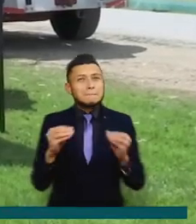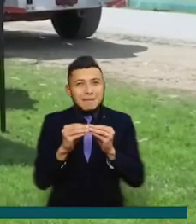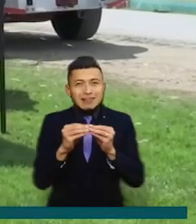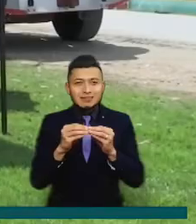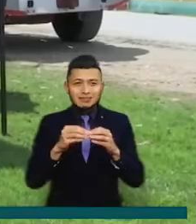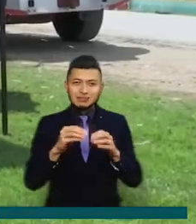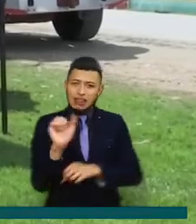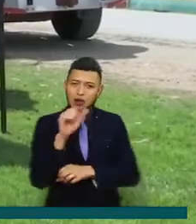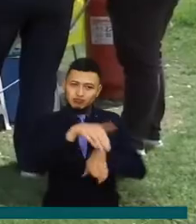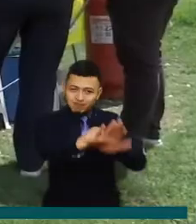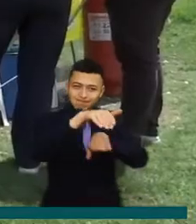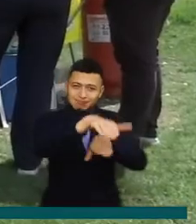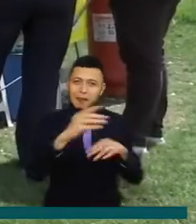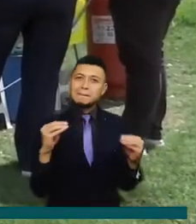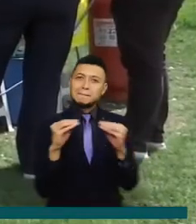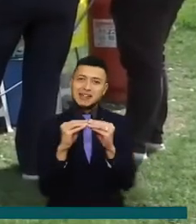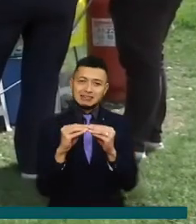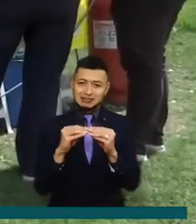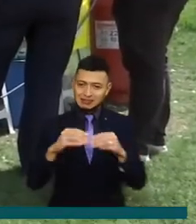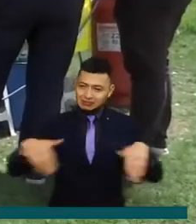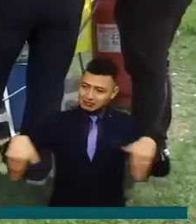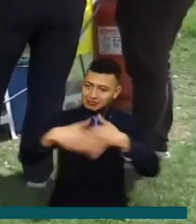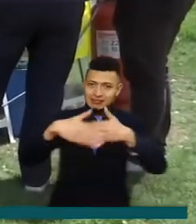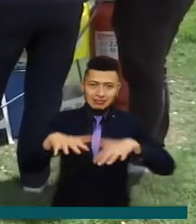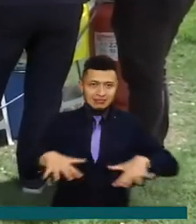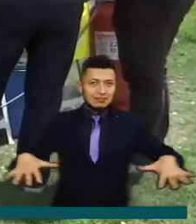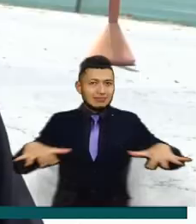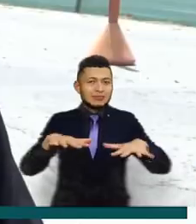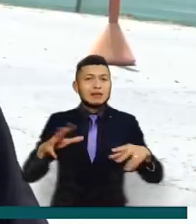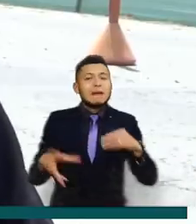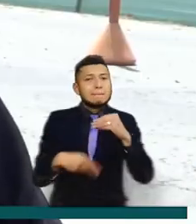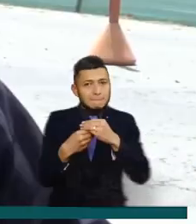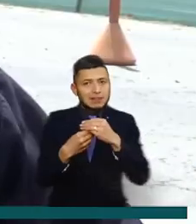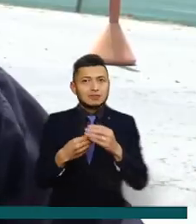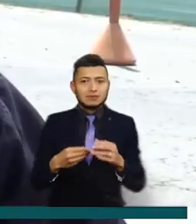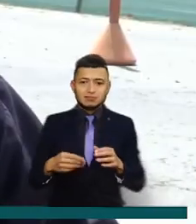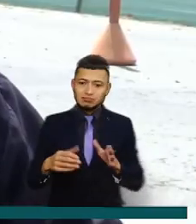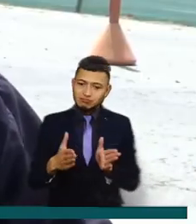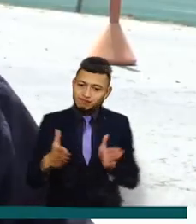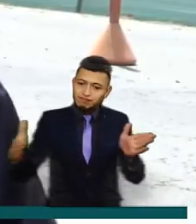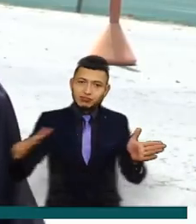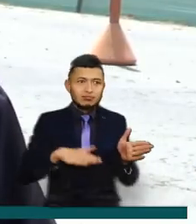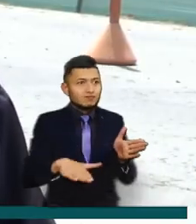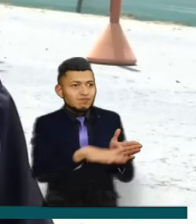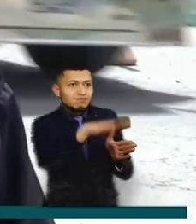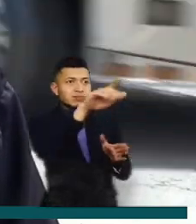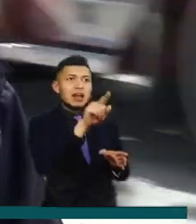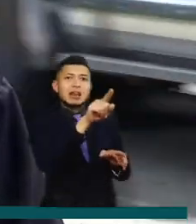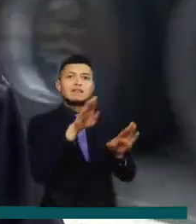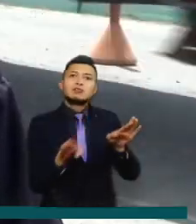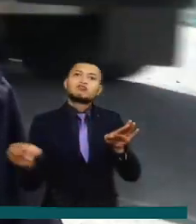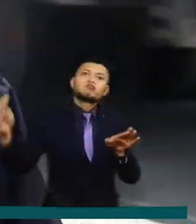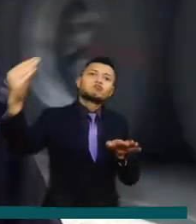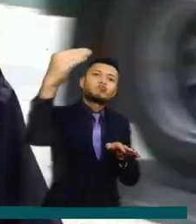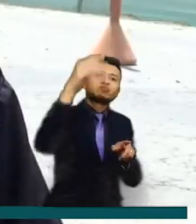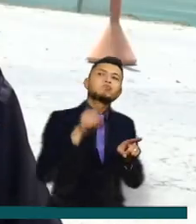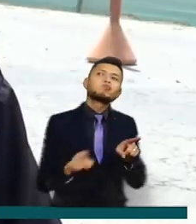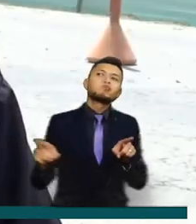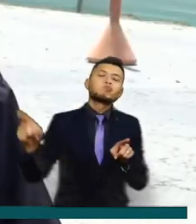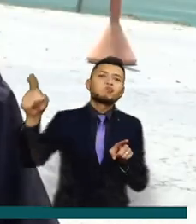más flujo vehicular por esta parte y más espacio las vías de arriba, porque hay